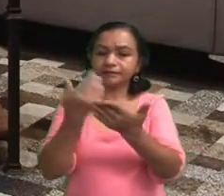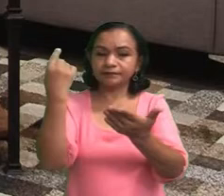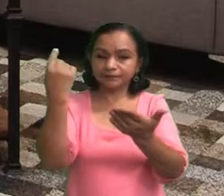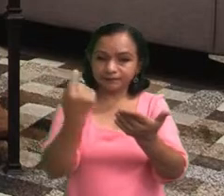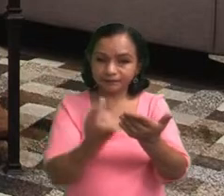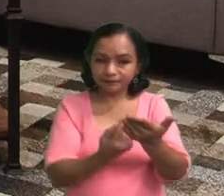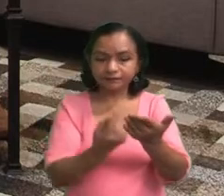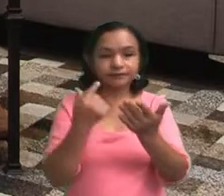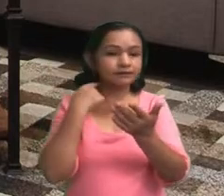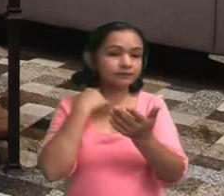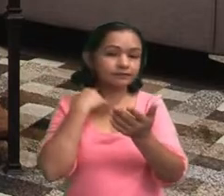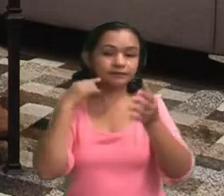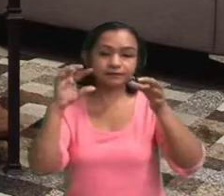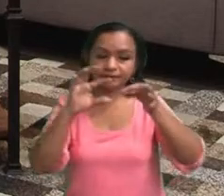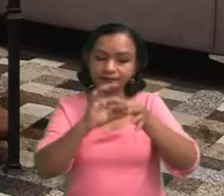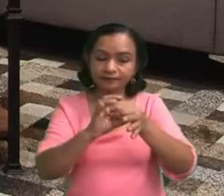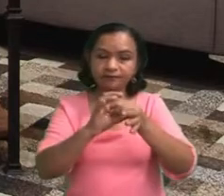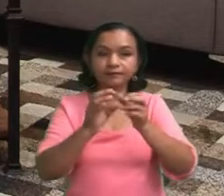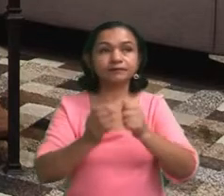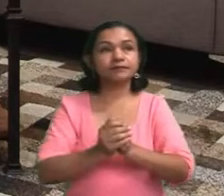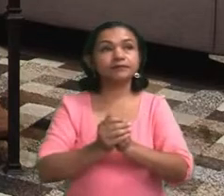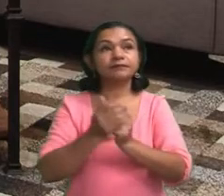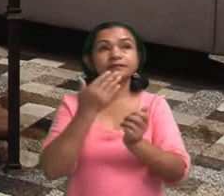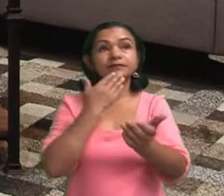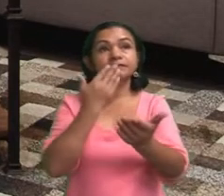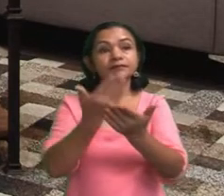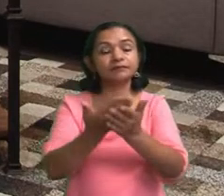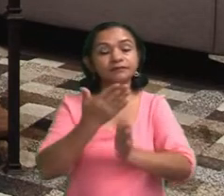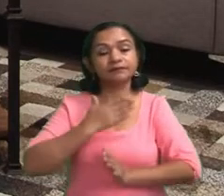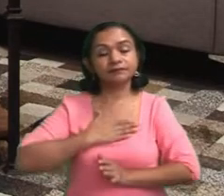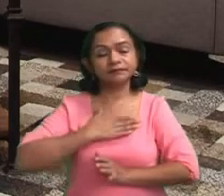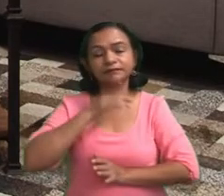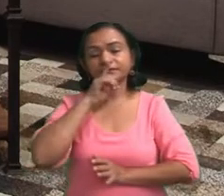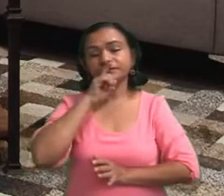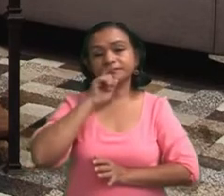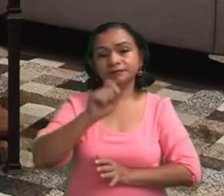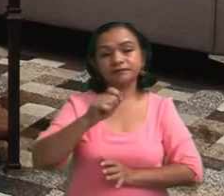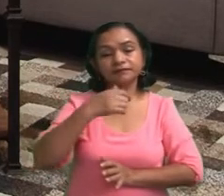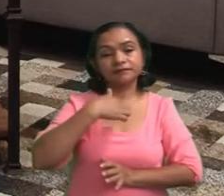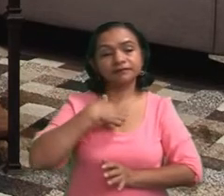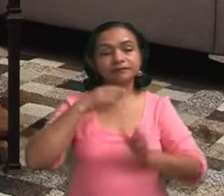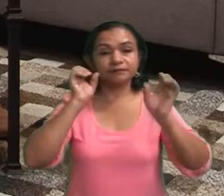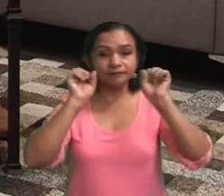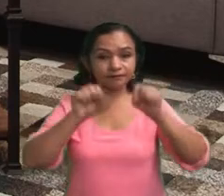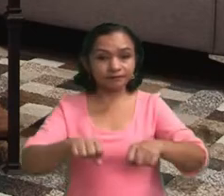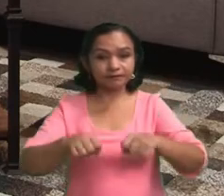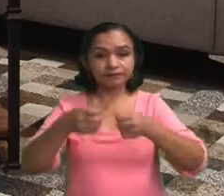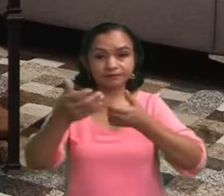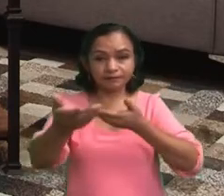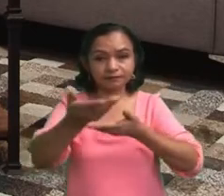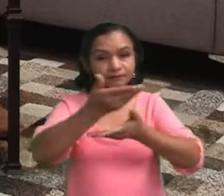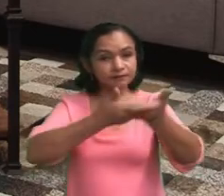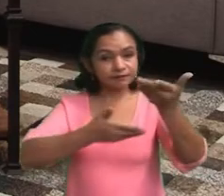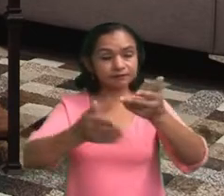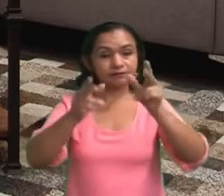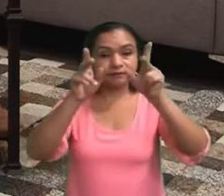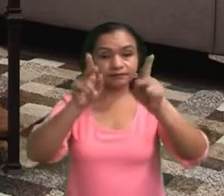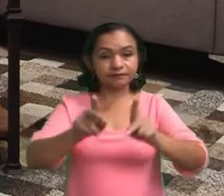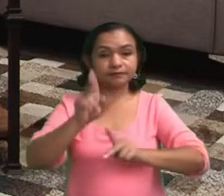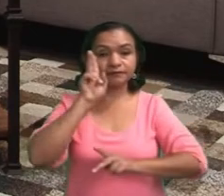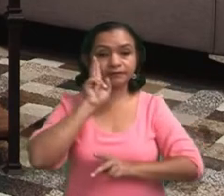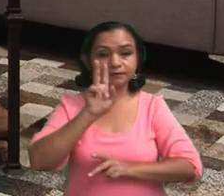acompañando. Gracias, Elmer. Siempre es un gusto para nosotros poder compartir con los